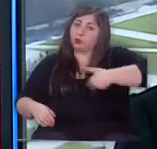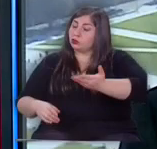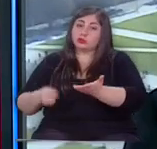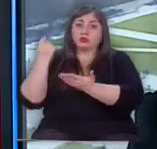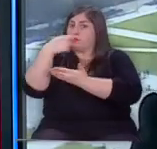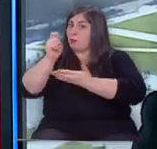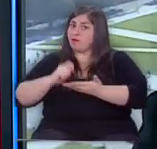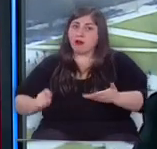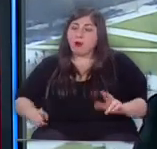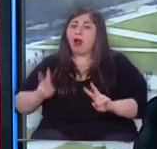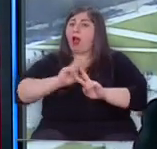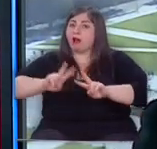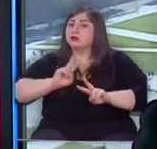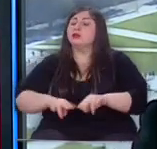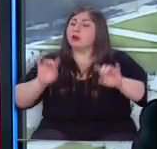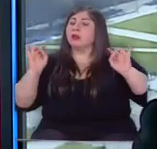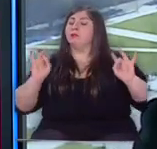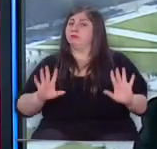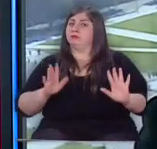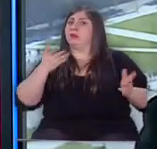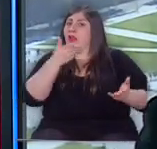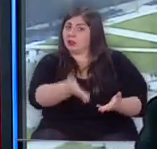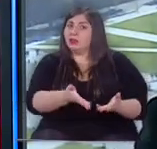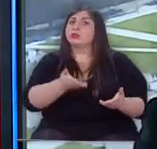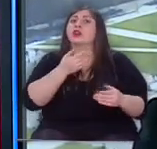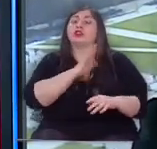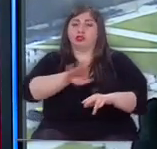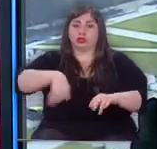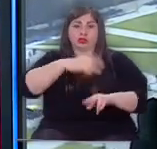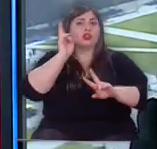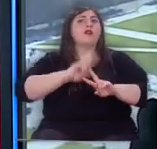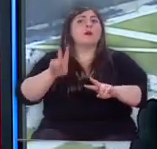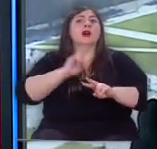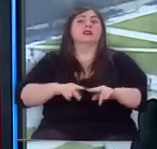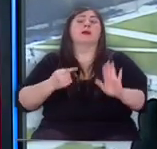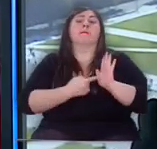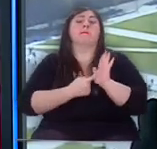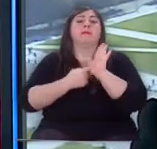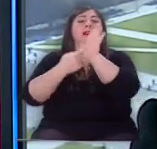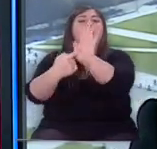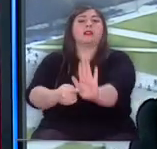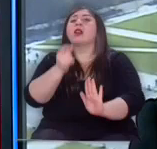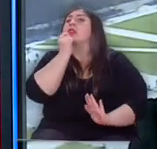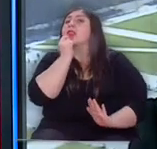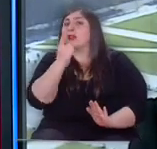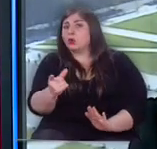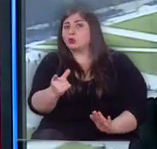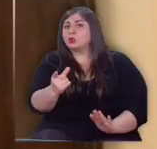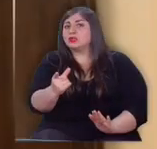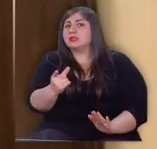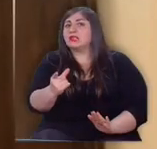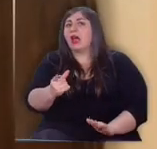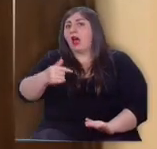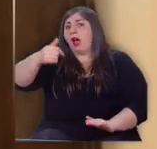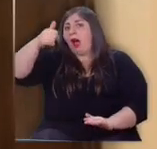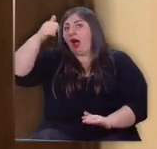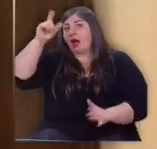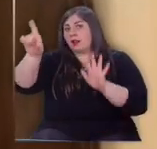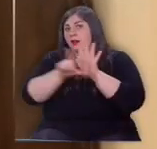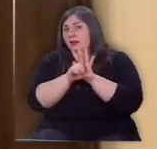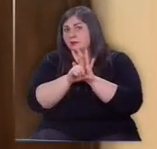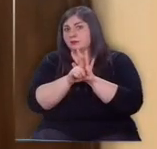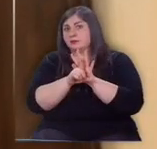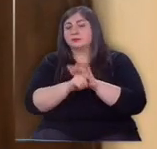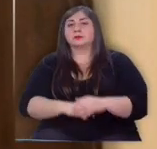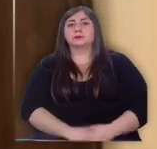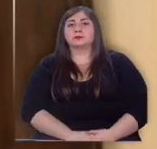evaluar las acciones correspondientes y en este caso muy probablemente lo que vamos a hacer es presentar una denuncia penal. Y nos han confirmado que